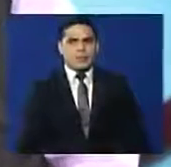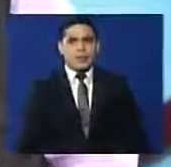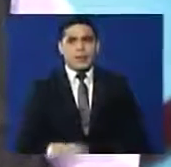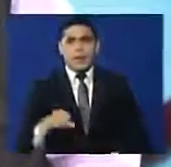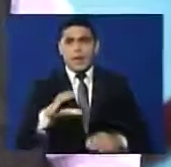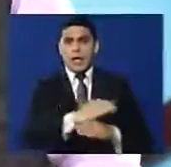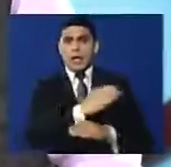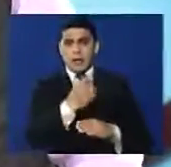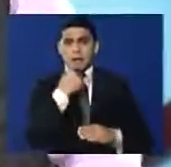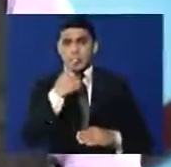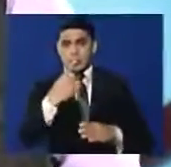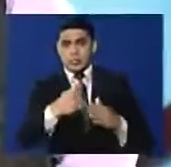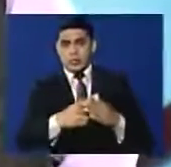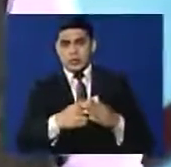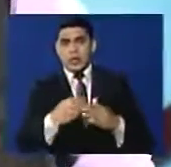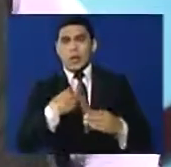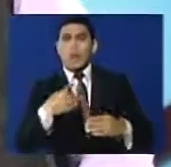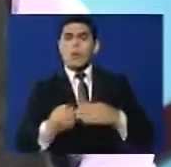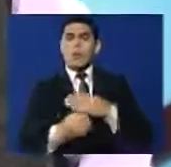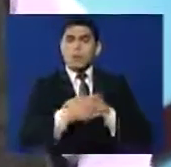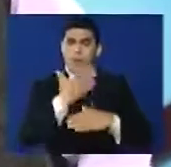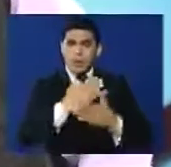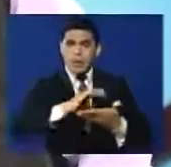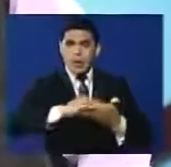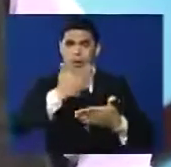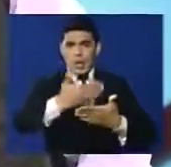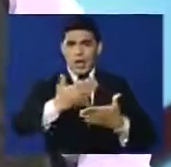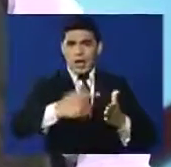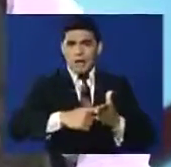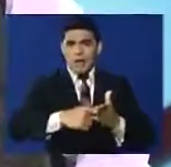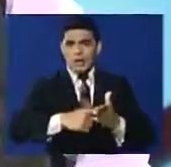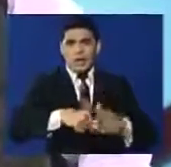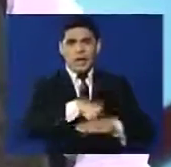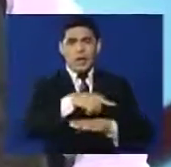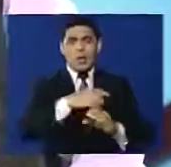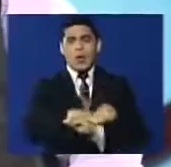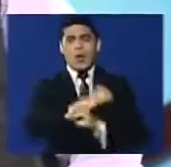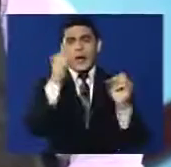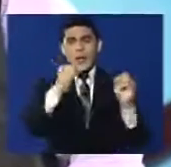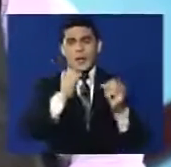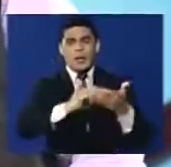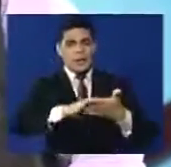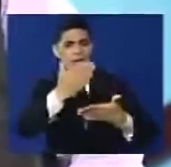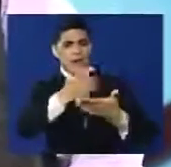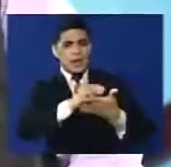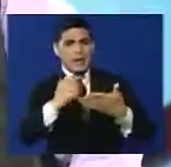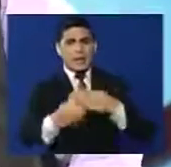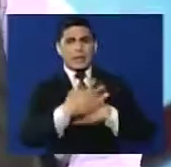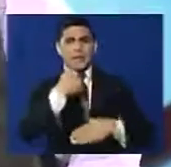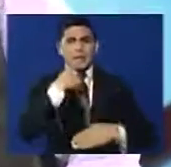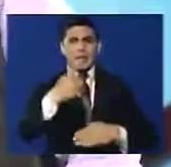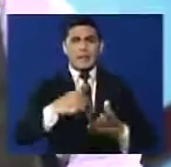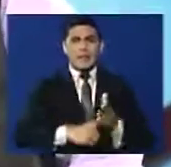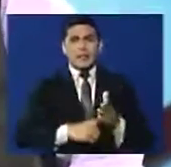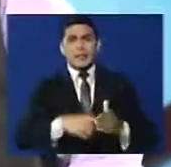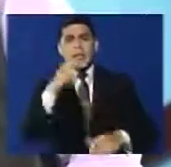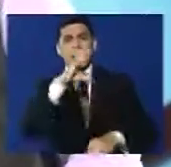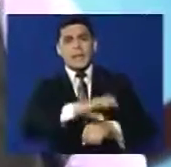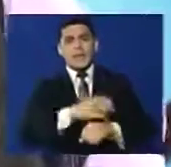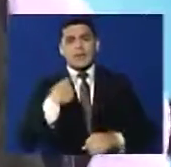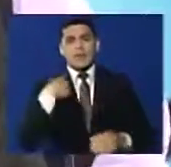Me mandaron una carta por el correo temprano. En esa carta me dicen que cayó preso mi